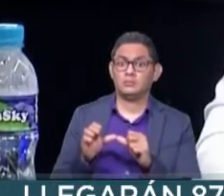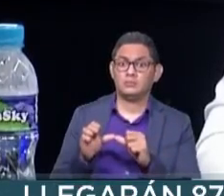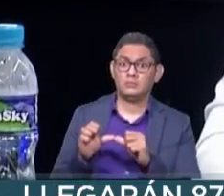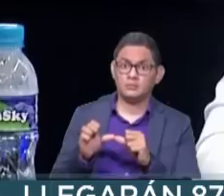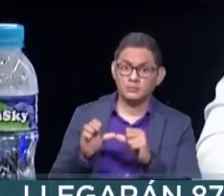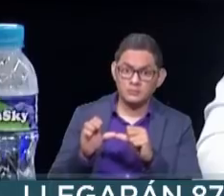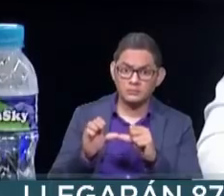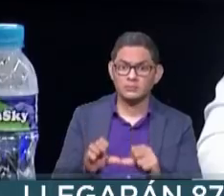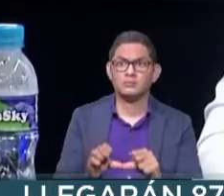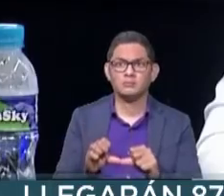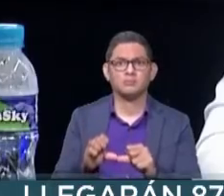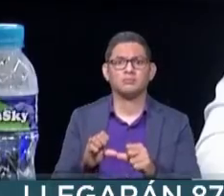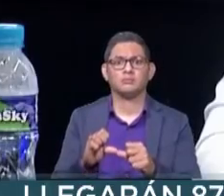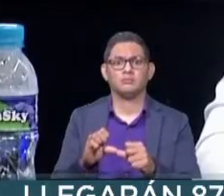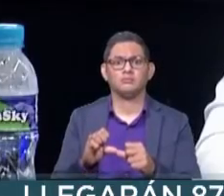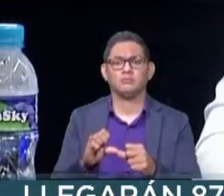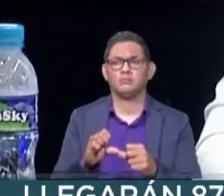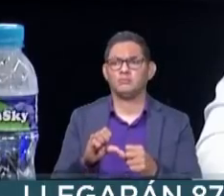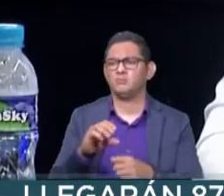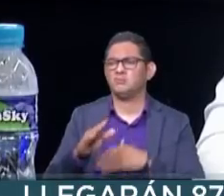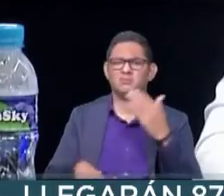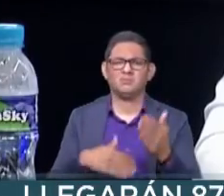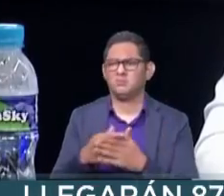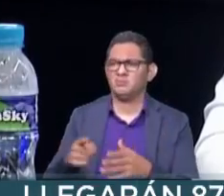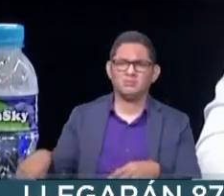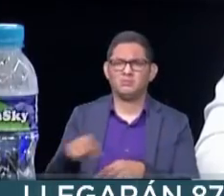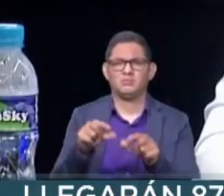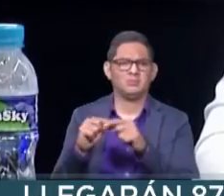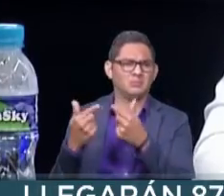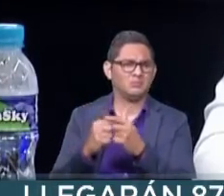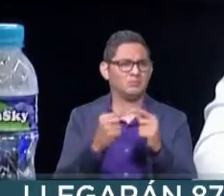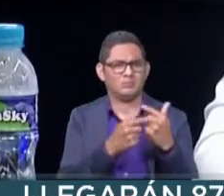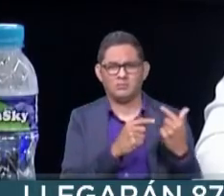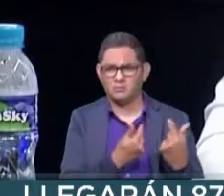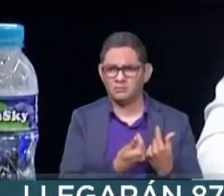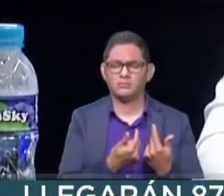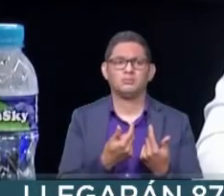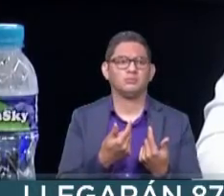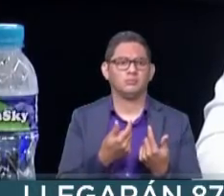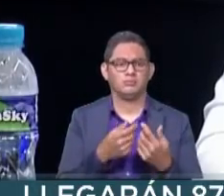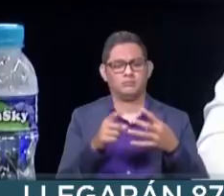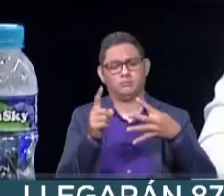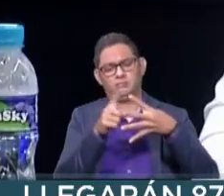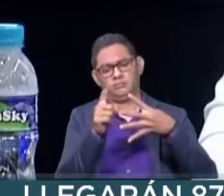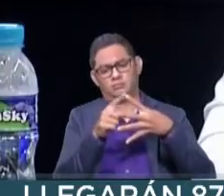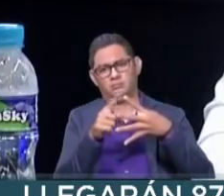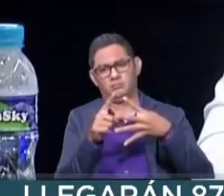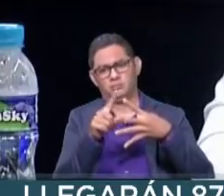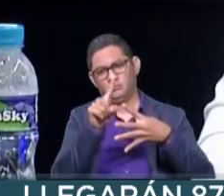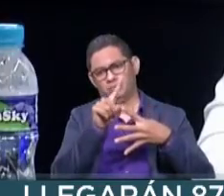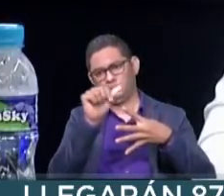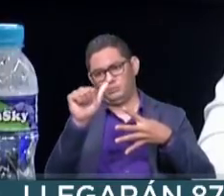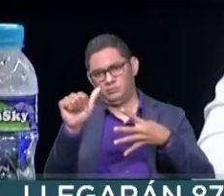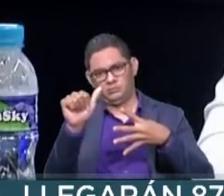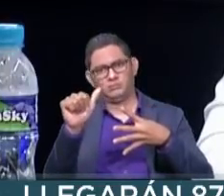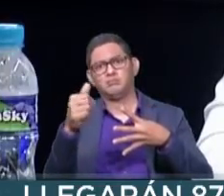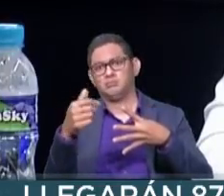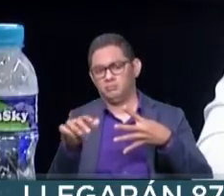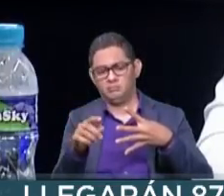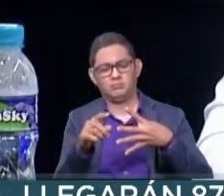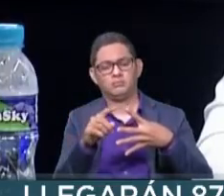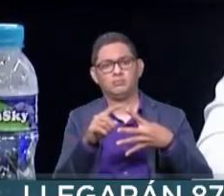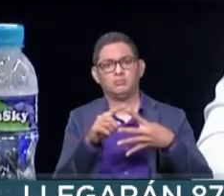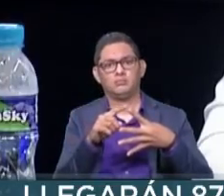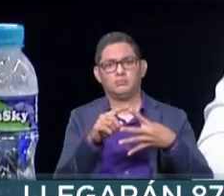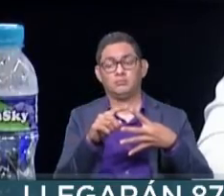el avance prácticamente de todos los grupos de la fase A, 1A, perdón, para iniciar